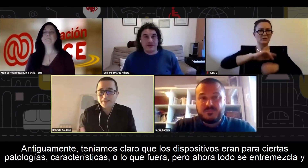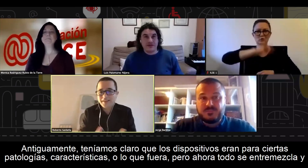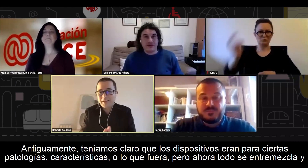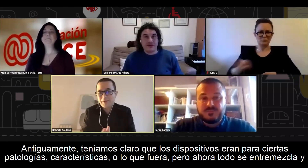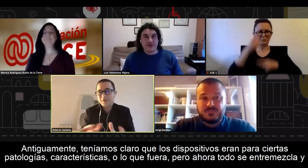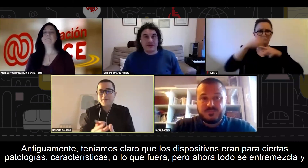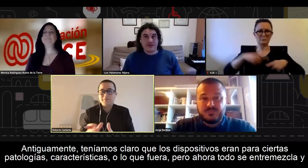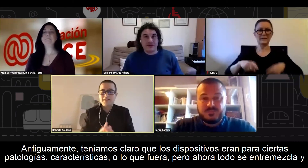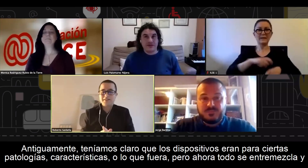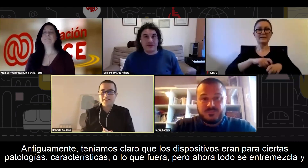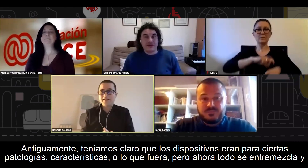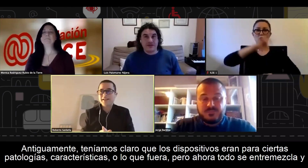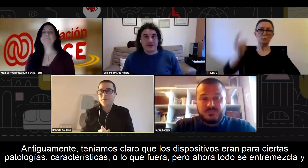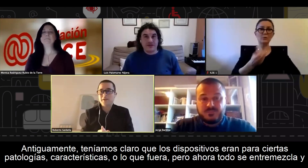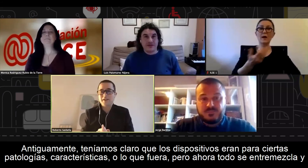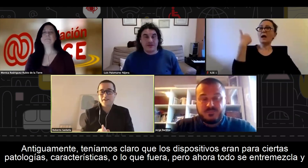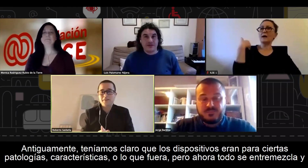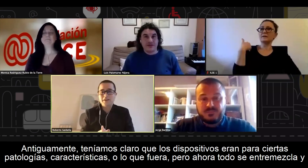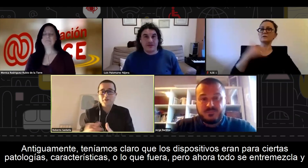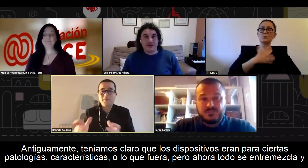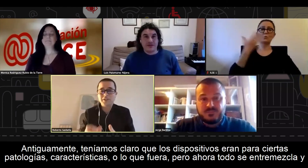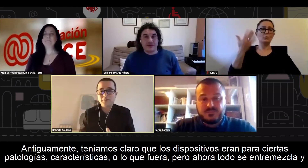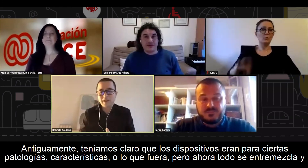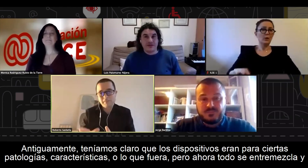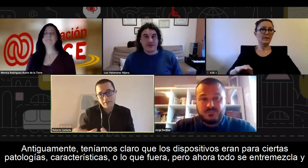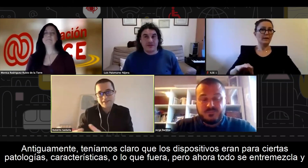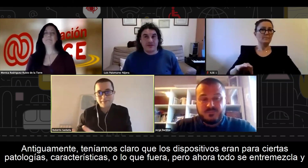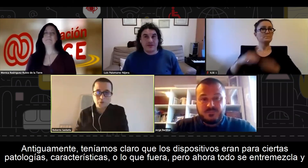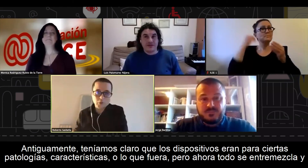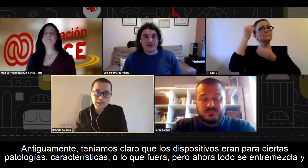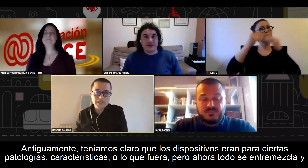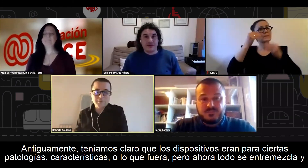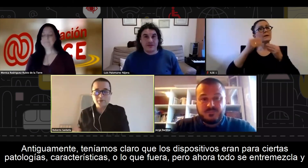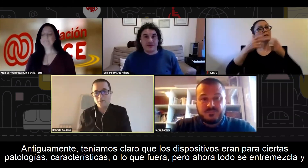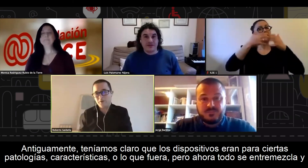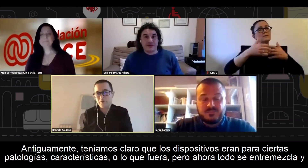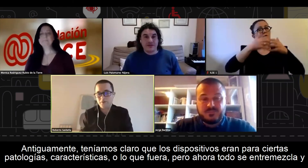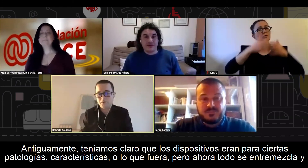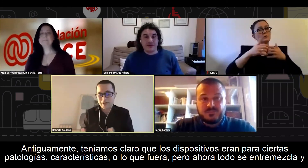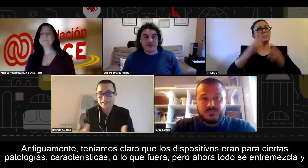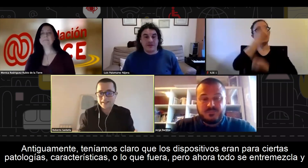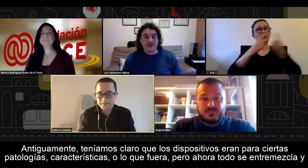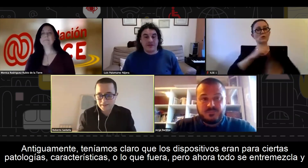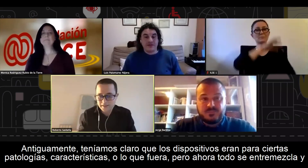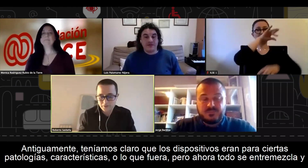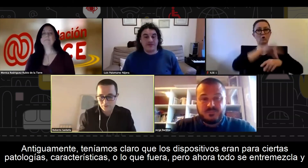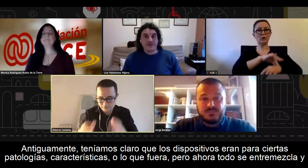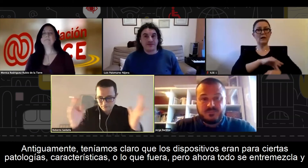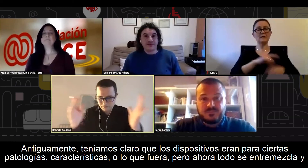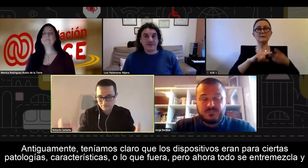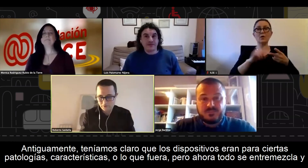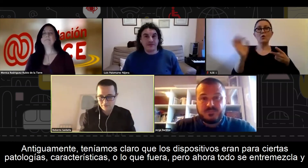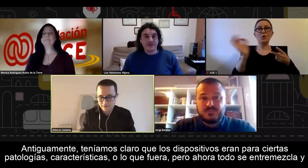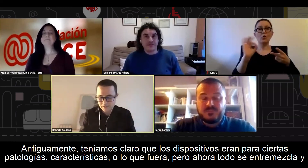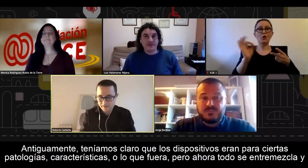Antiguamente a lo mejor teníamos más claro que quizás los dispositivos eran para ciertas patologías o características o